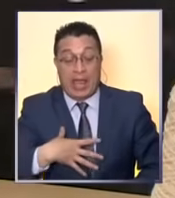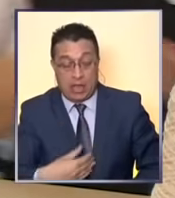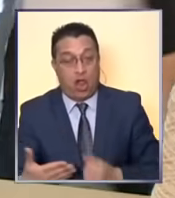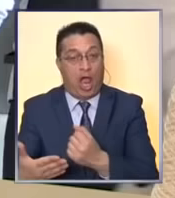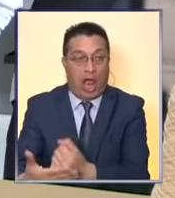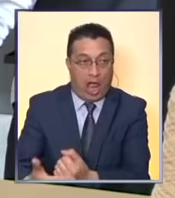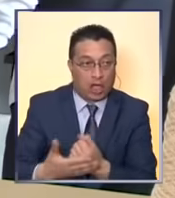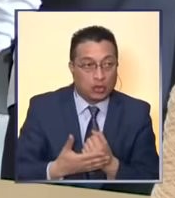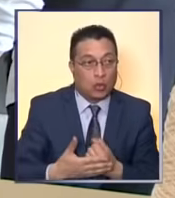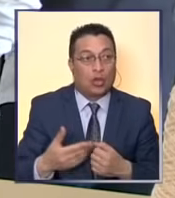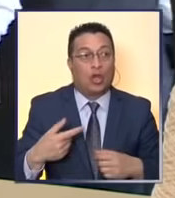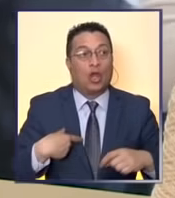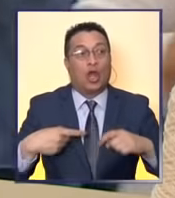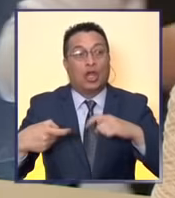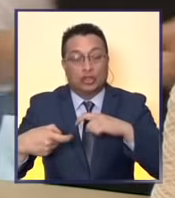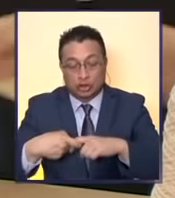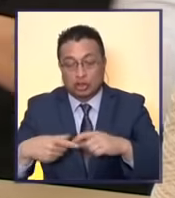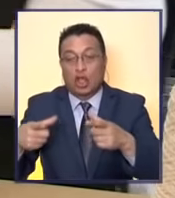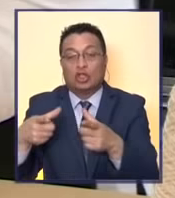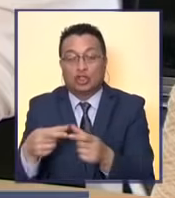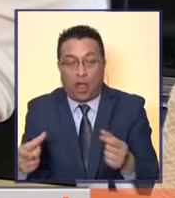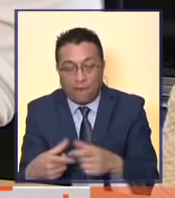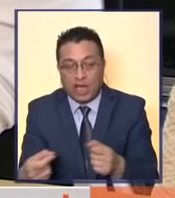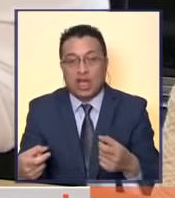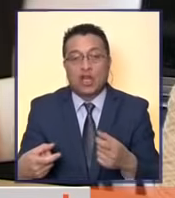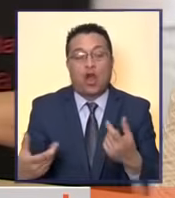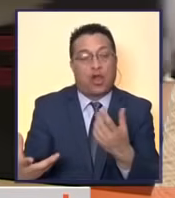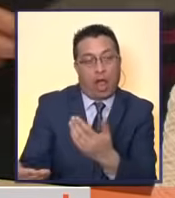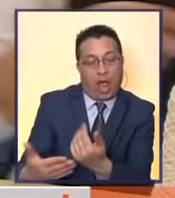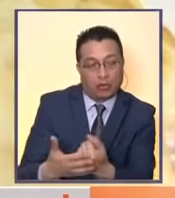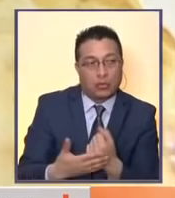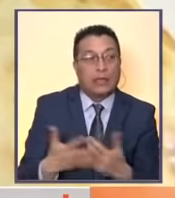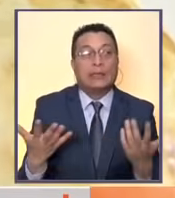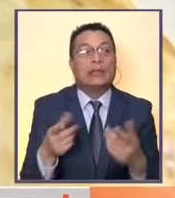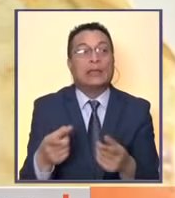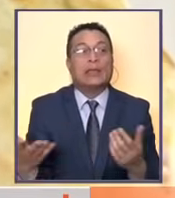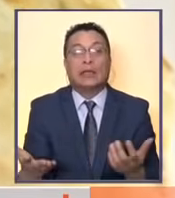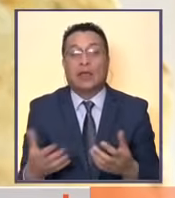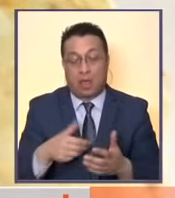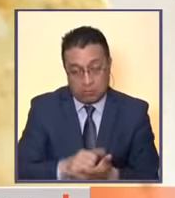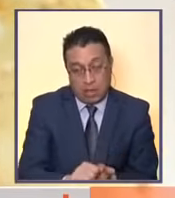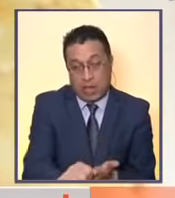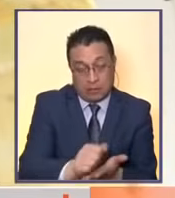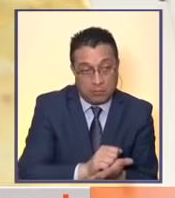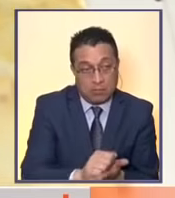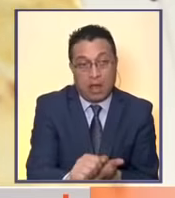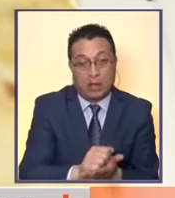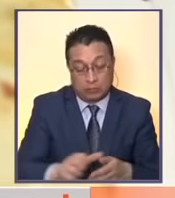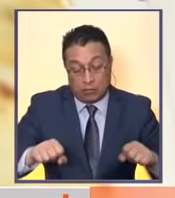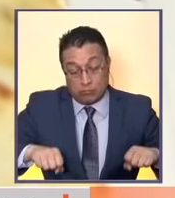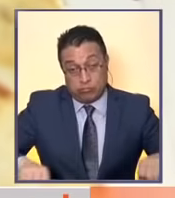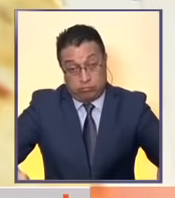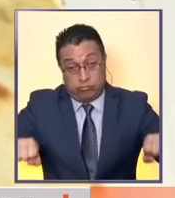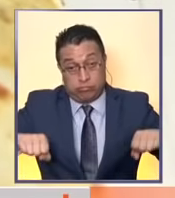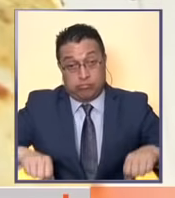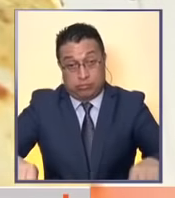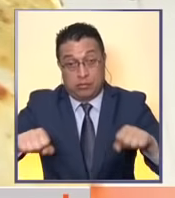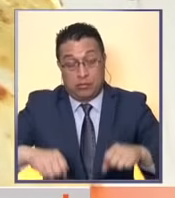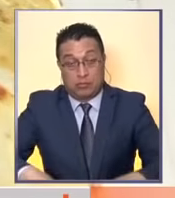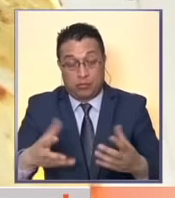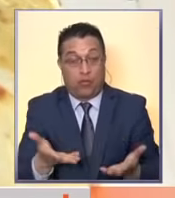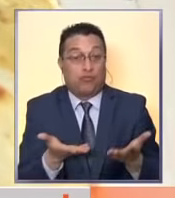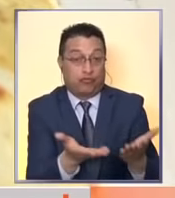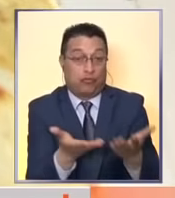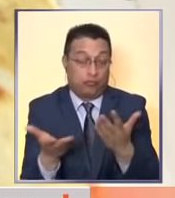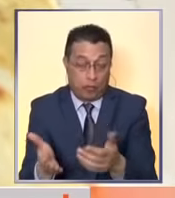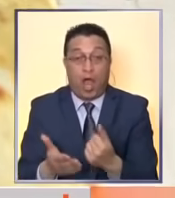nuestro sobrino, mi esposo. ¿En qué ayudan ellos? A hacer masa, bullerear, rellenar, coser. Es